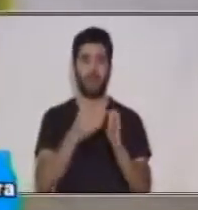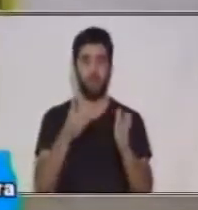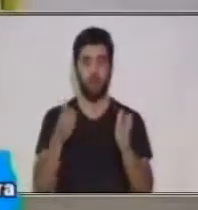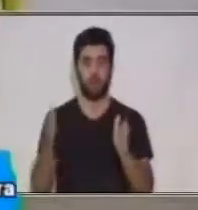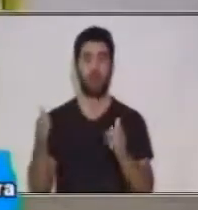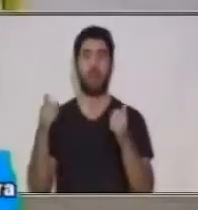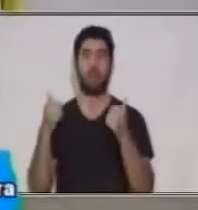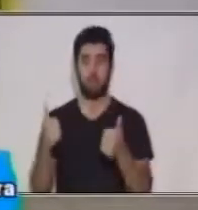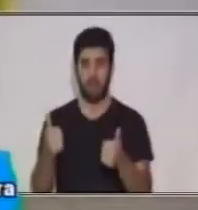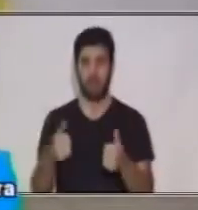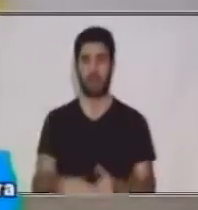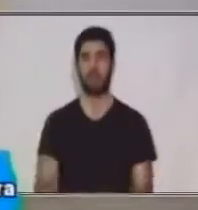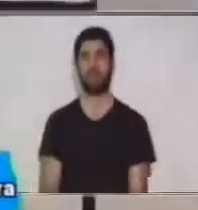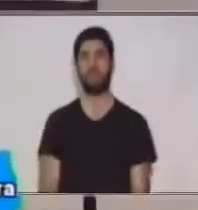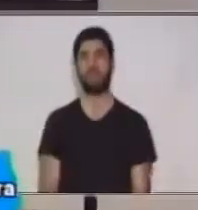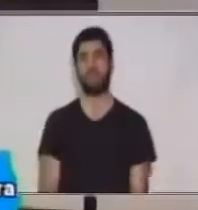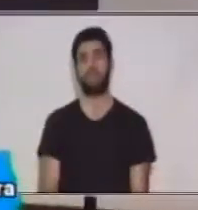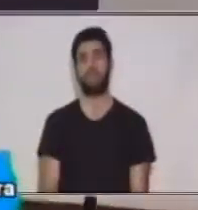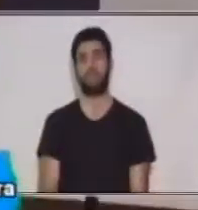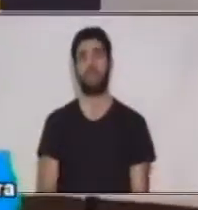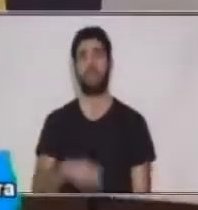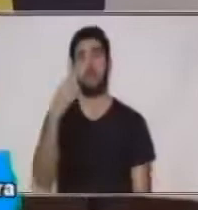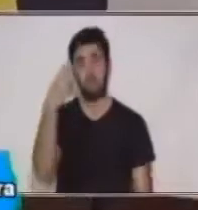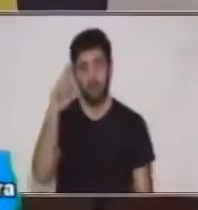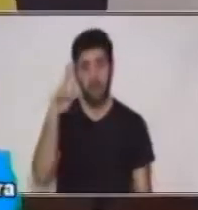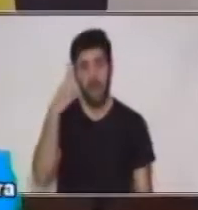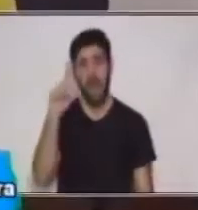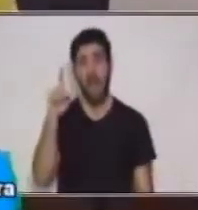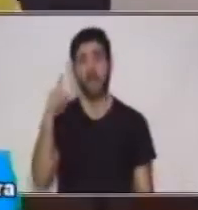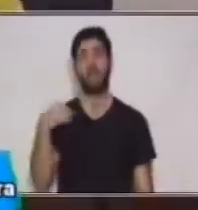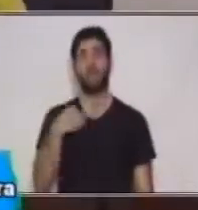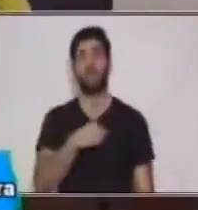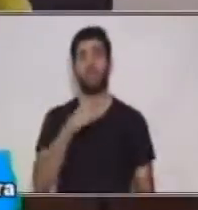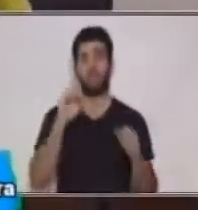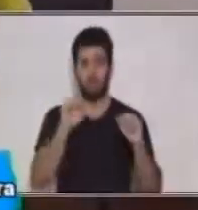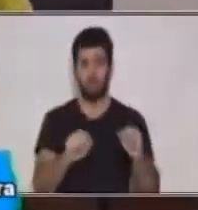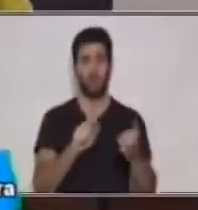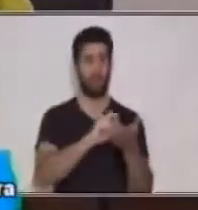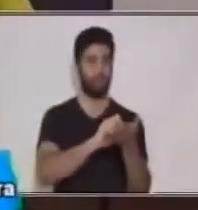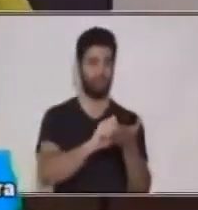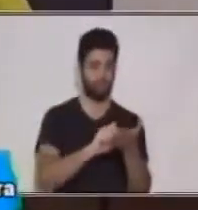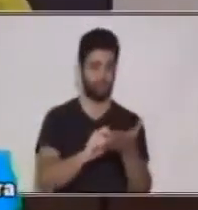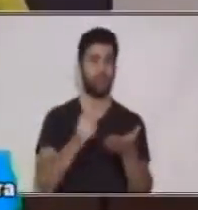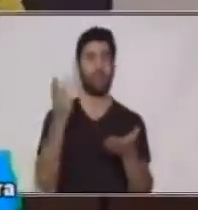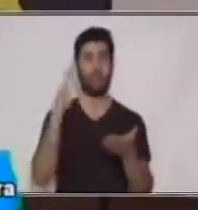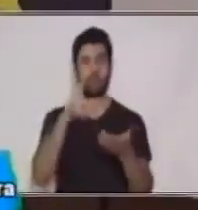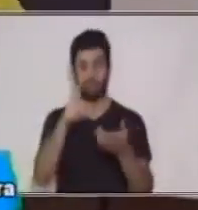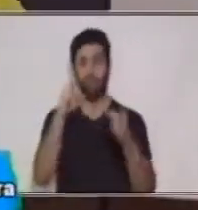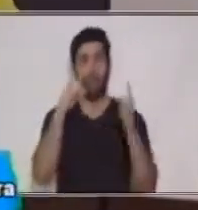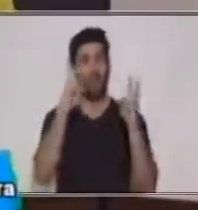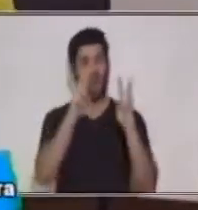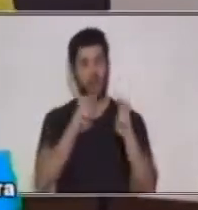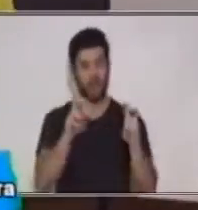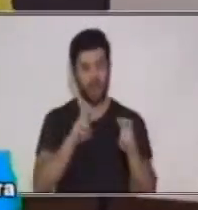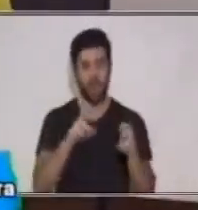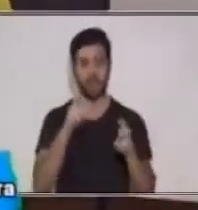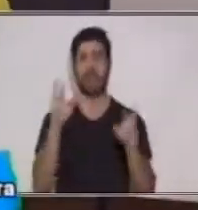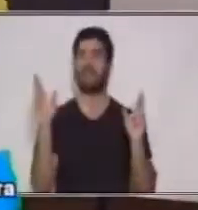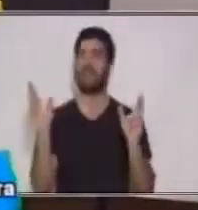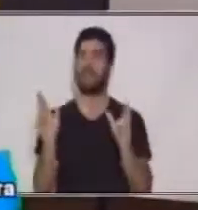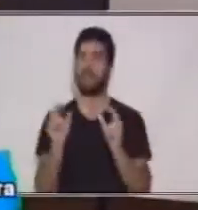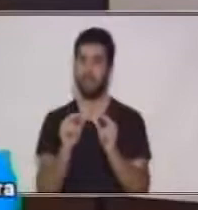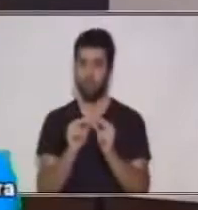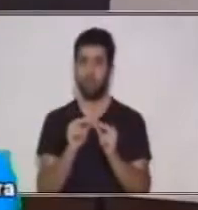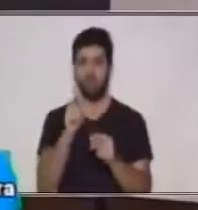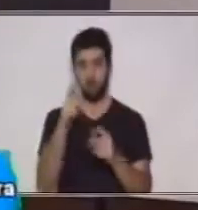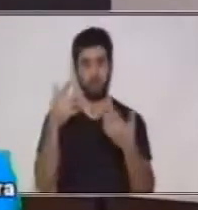estructuradas para que podamos redactar, para que tú puedas hacer un comentario, para que tú puedas hacer un análisis, una síntesis. Tú